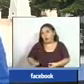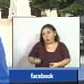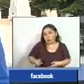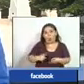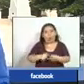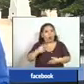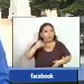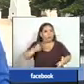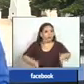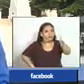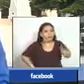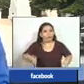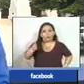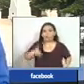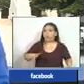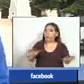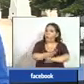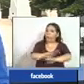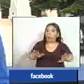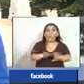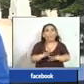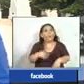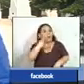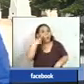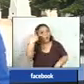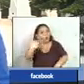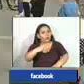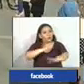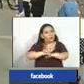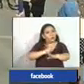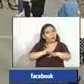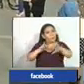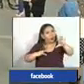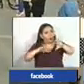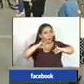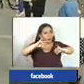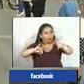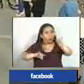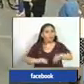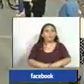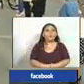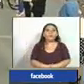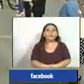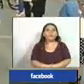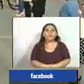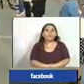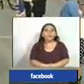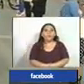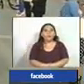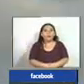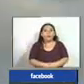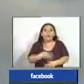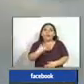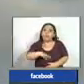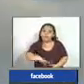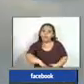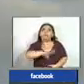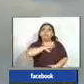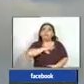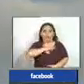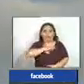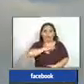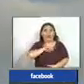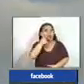suspendidas por el alto riesgo de contagio que estas representan. El civismo ahora se